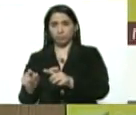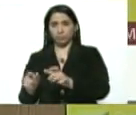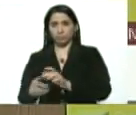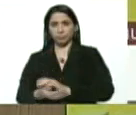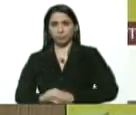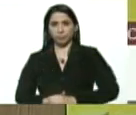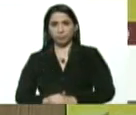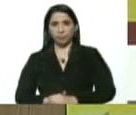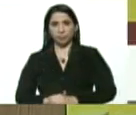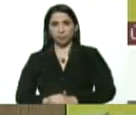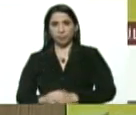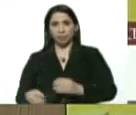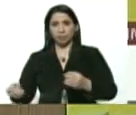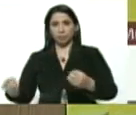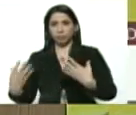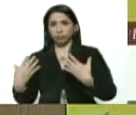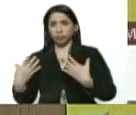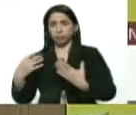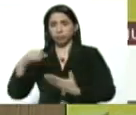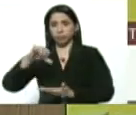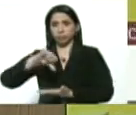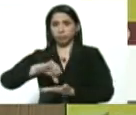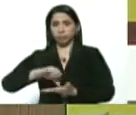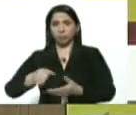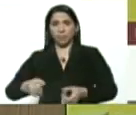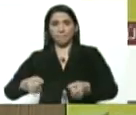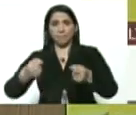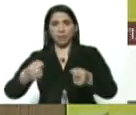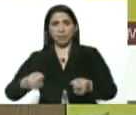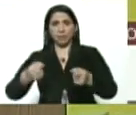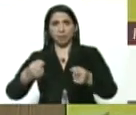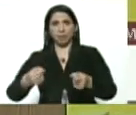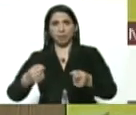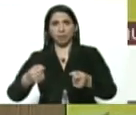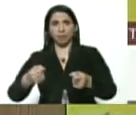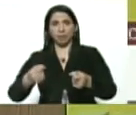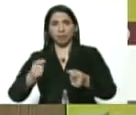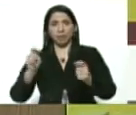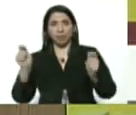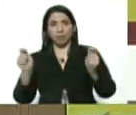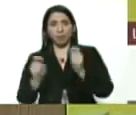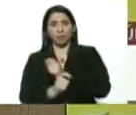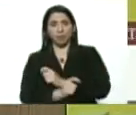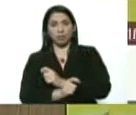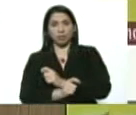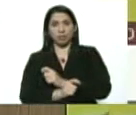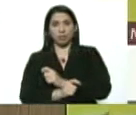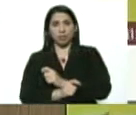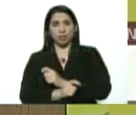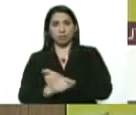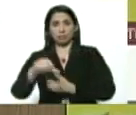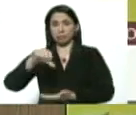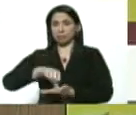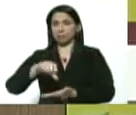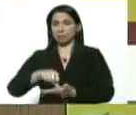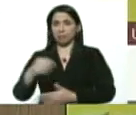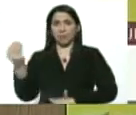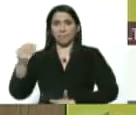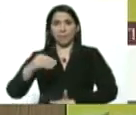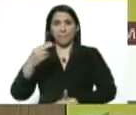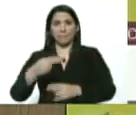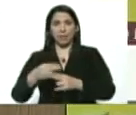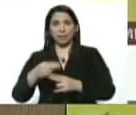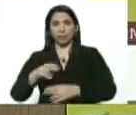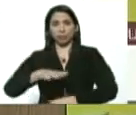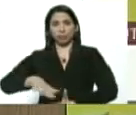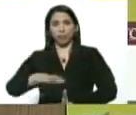fueron infectadas en el foco que se tiende a convertirse en el foco más peligroso de todo el territorio